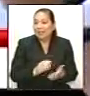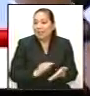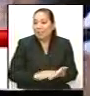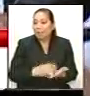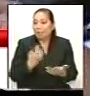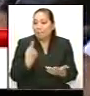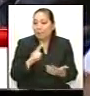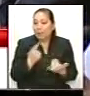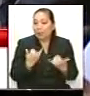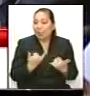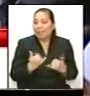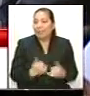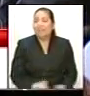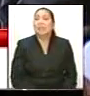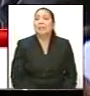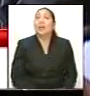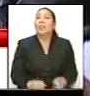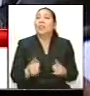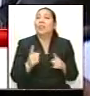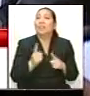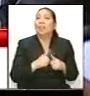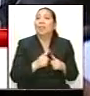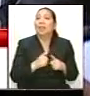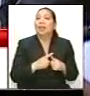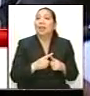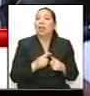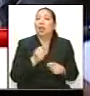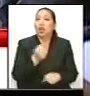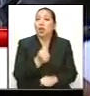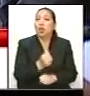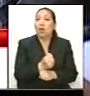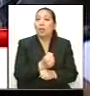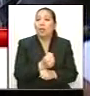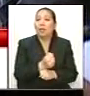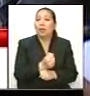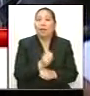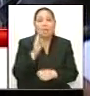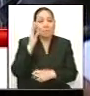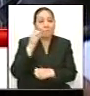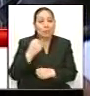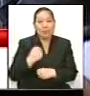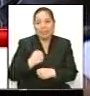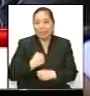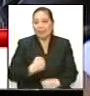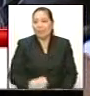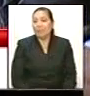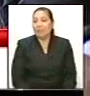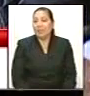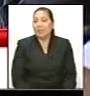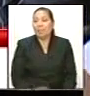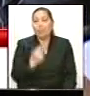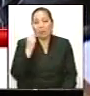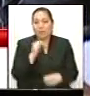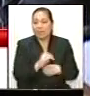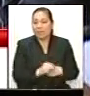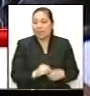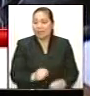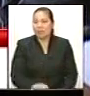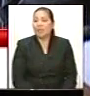estos fanáticos terroristas en contra de la población civil, las Fuerzas Armadas y la Policía Nacional del